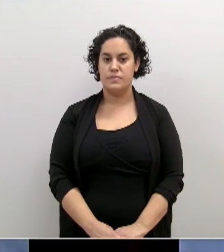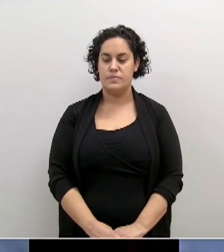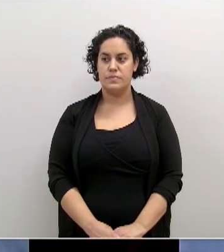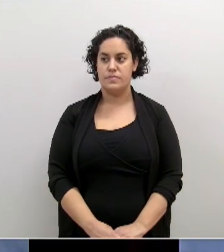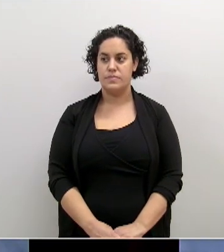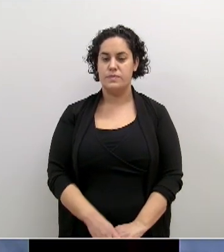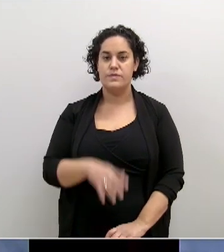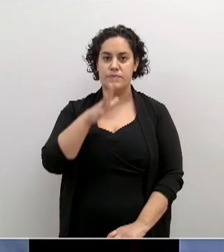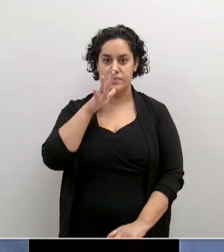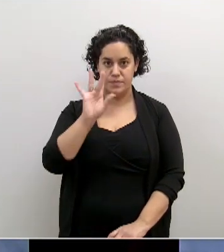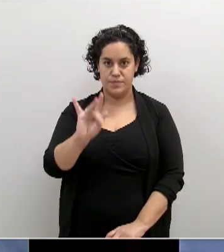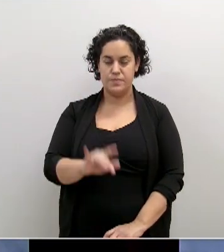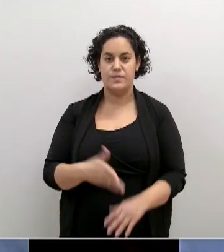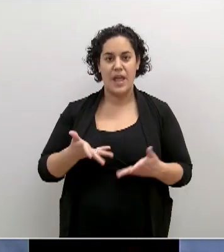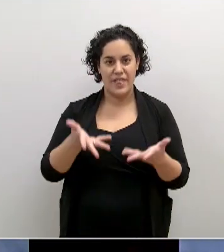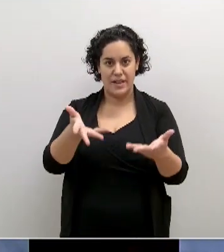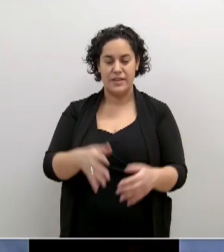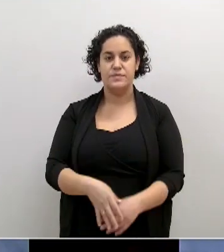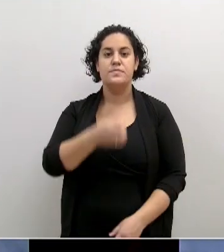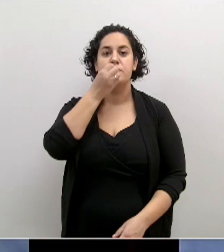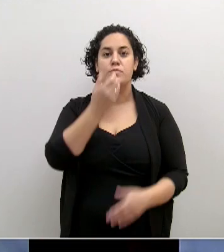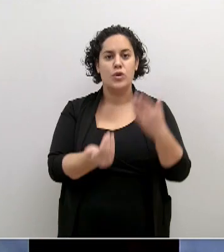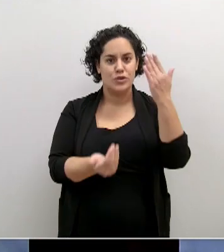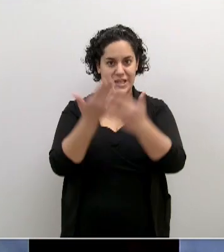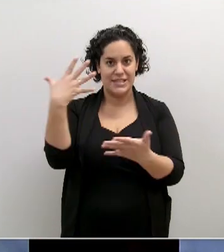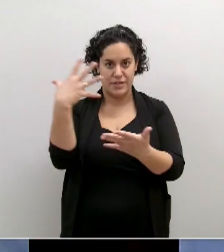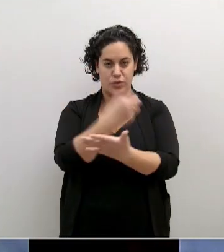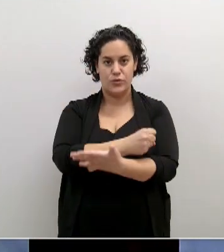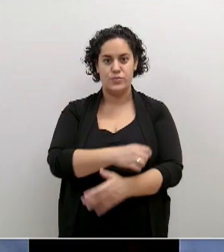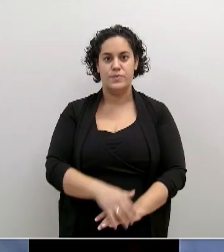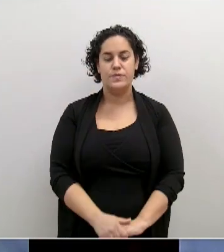Ahora sí. Adelante. Buenos días, doctor.